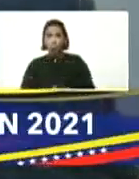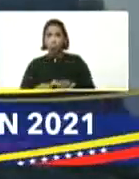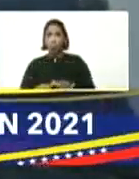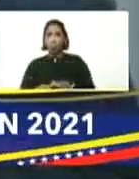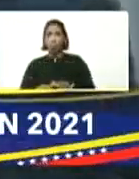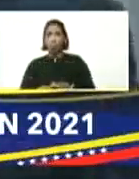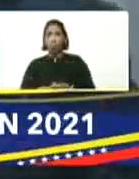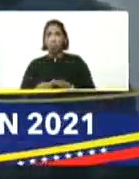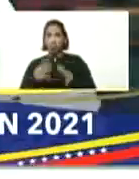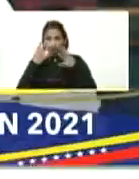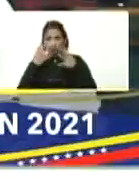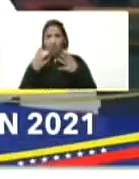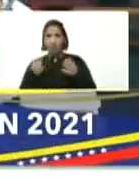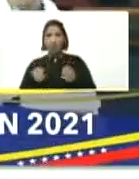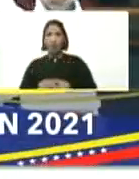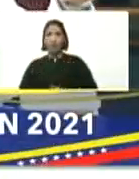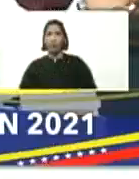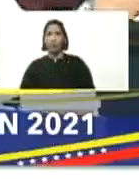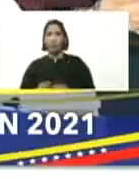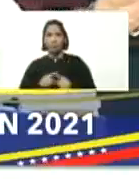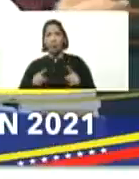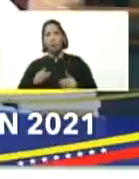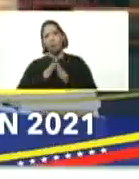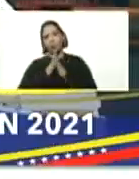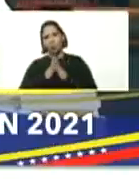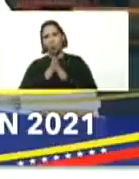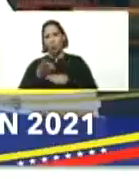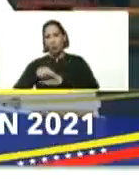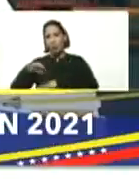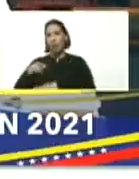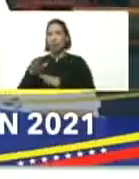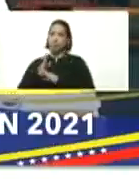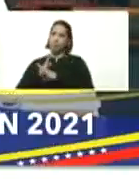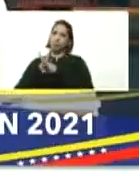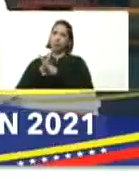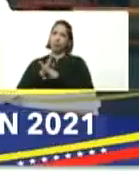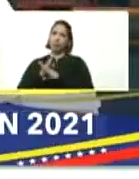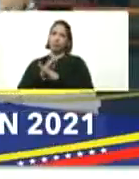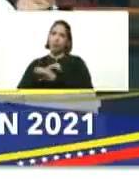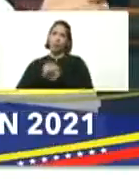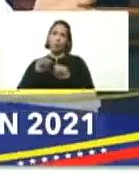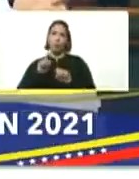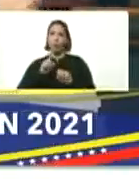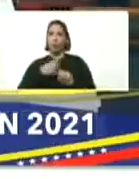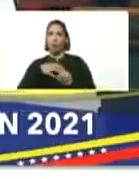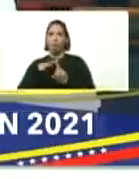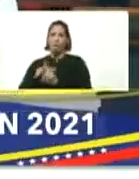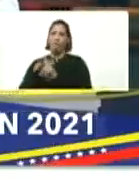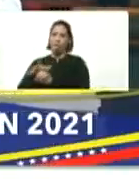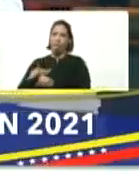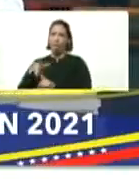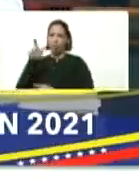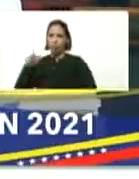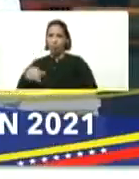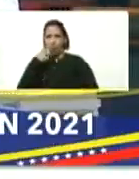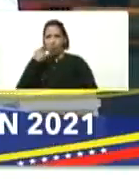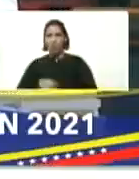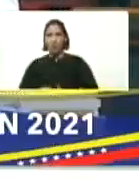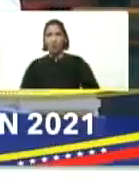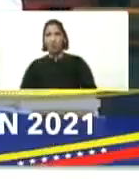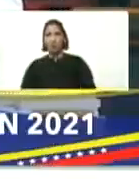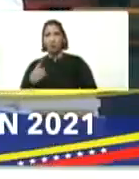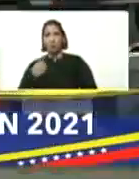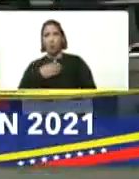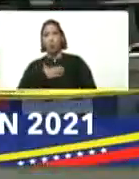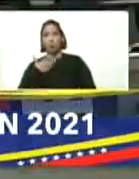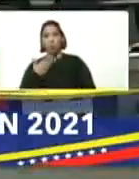Entiendo, pero por favor, dejen quieto a Raúl, ¿vale? Tampoco podemos ensañarnos contra él. No, solo puedo decirles